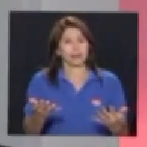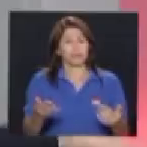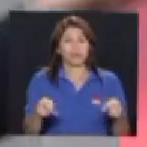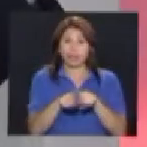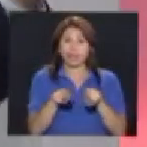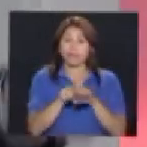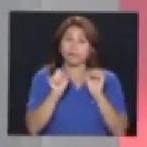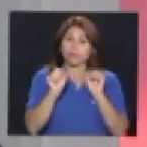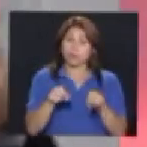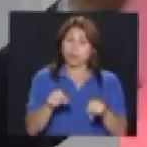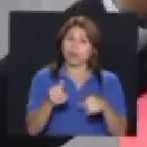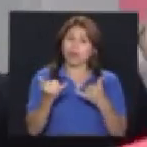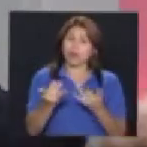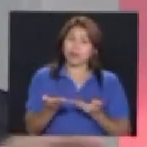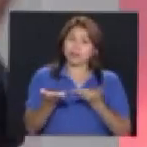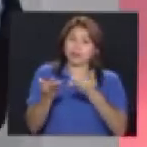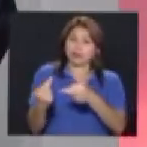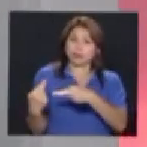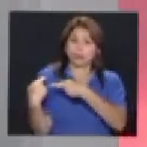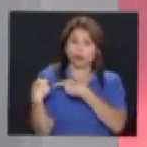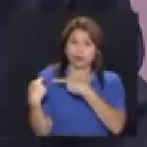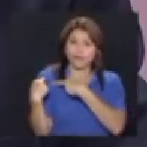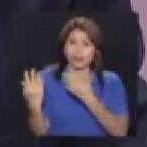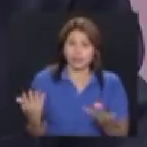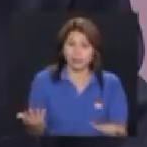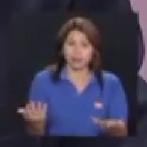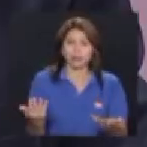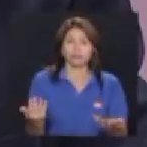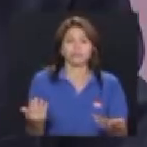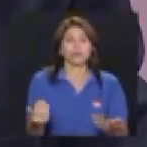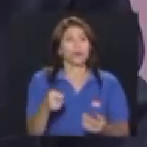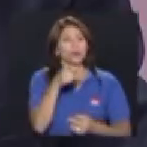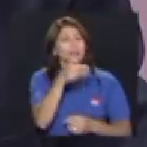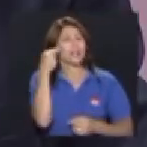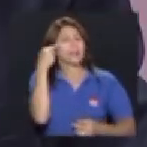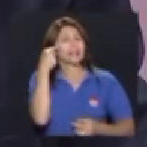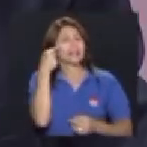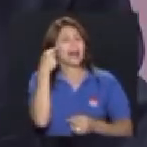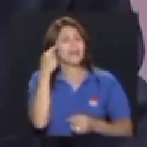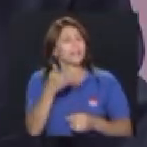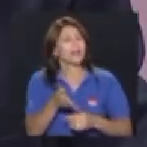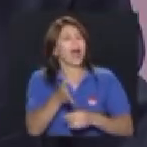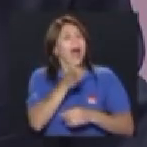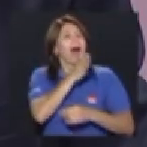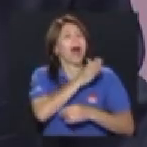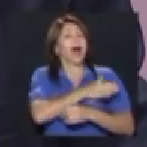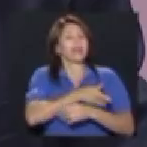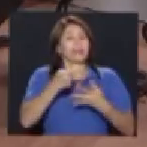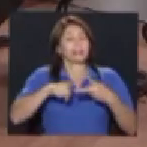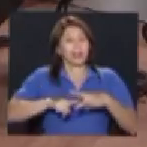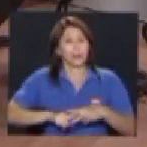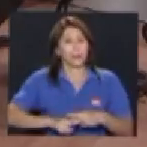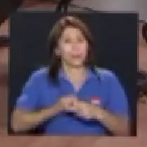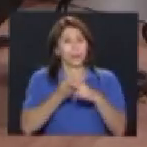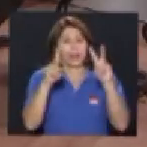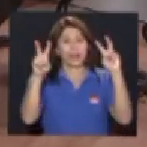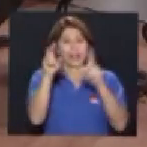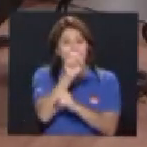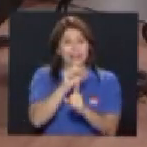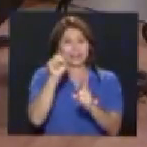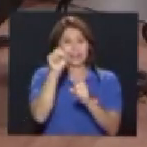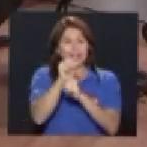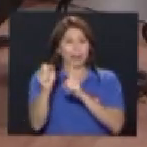adopción? ¿Qué pensaba usted antes de que el niño naciera? Y me imagino que el